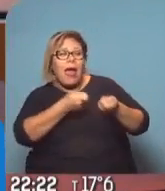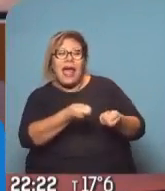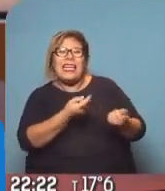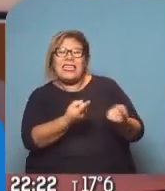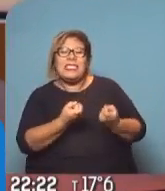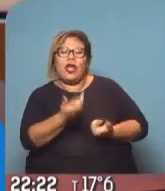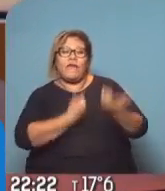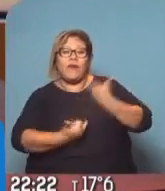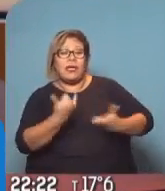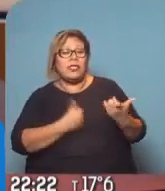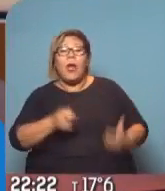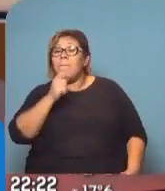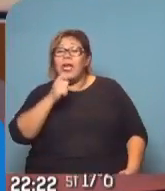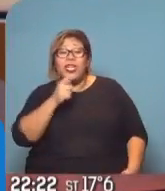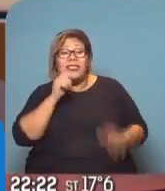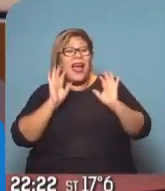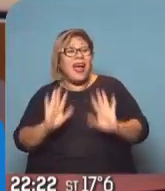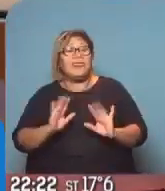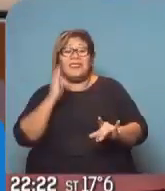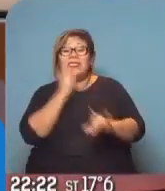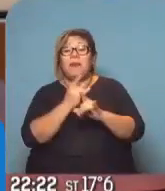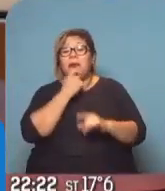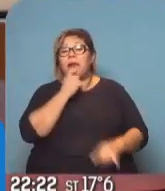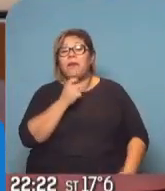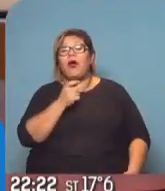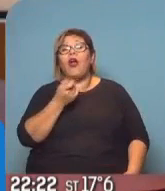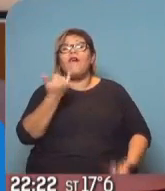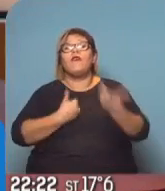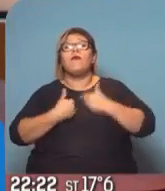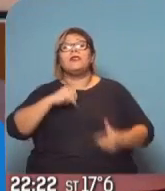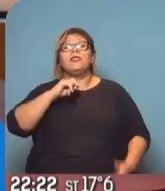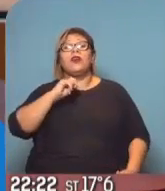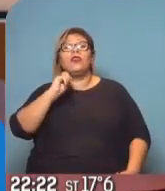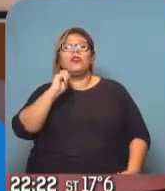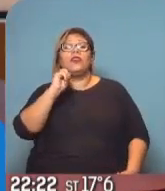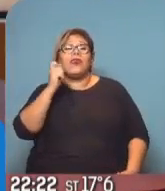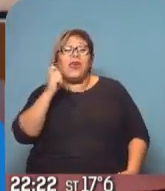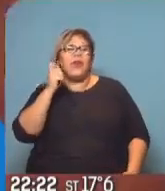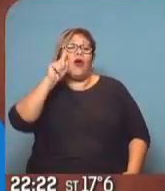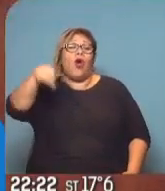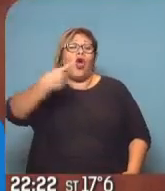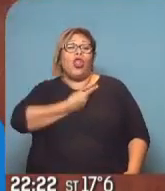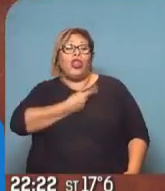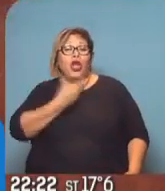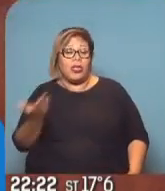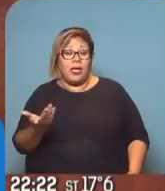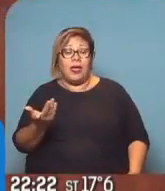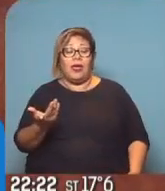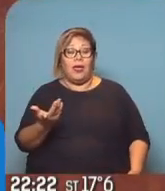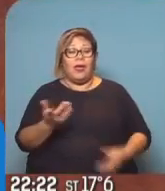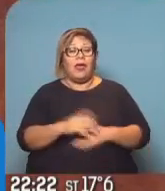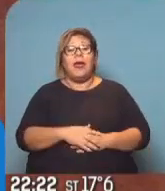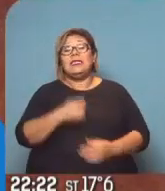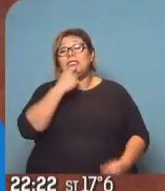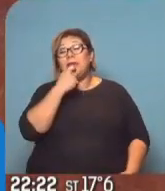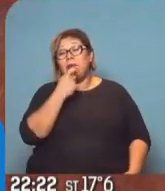creo que tienen los periodistas todo el tiempo con las fuentes. Entonces, si se lo va a juzgar solamente por violar una computadora, me